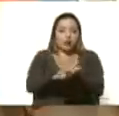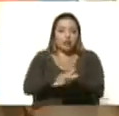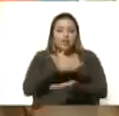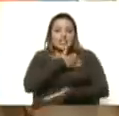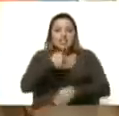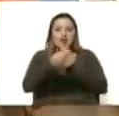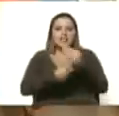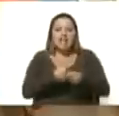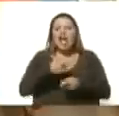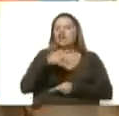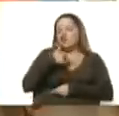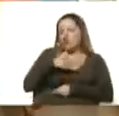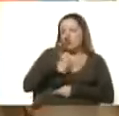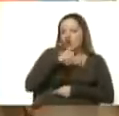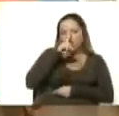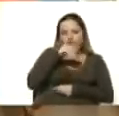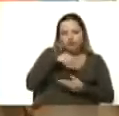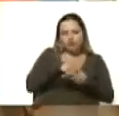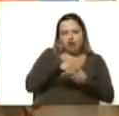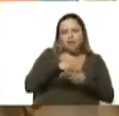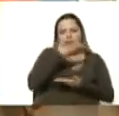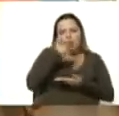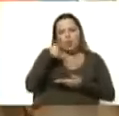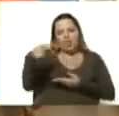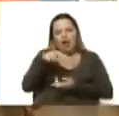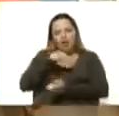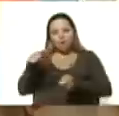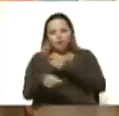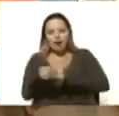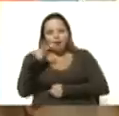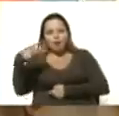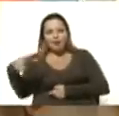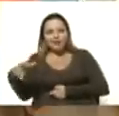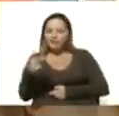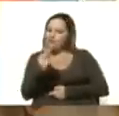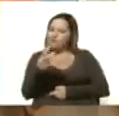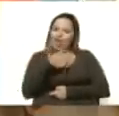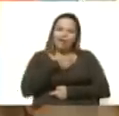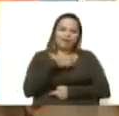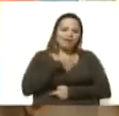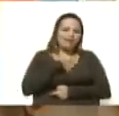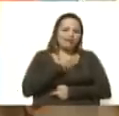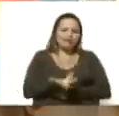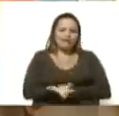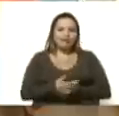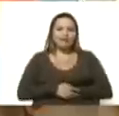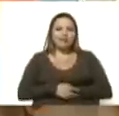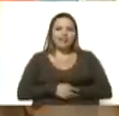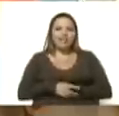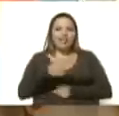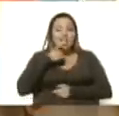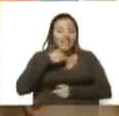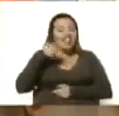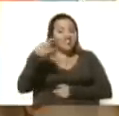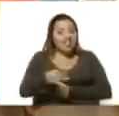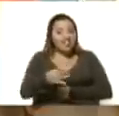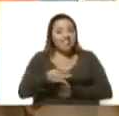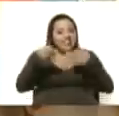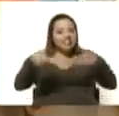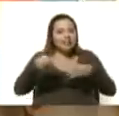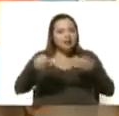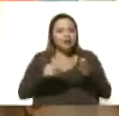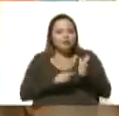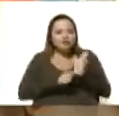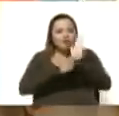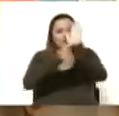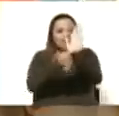un hecho político, pero no pudieron, porque la verdad, como dije, siempre sale a flote, y es lo que quiero demostrar ya en